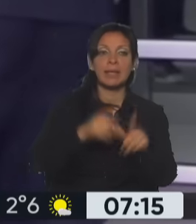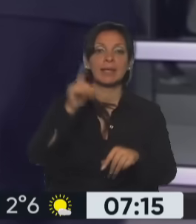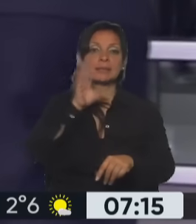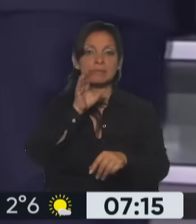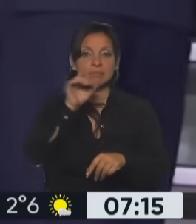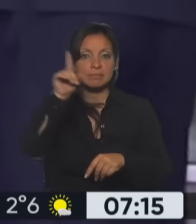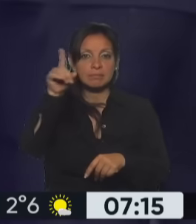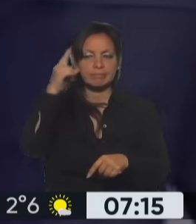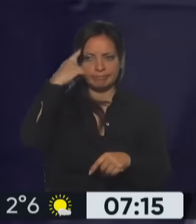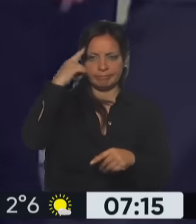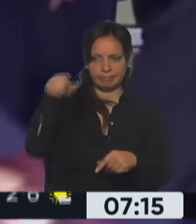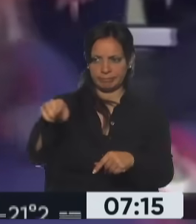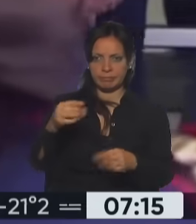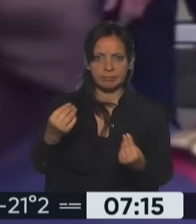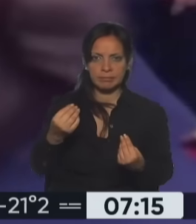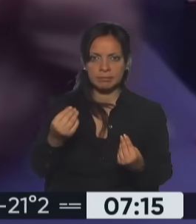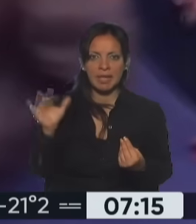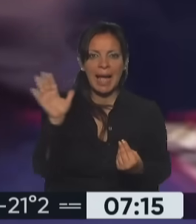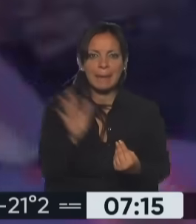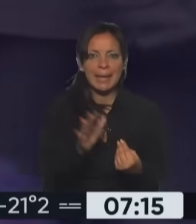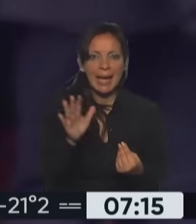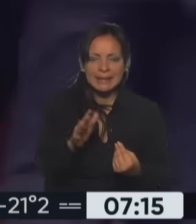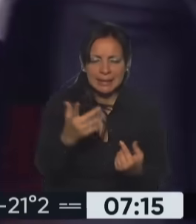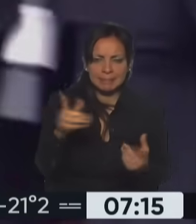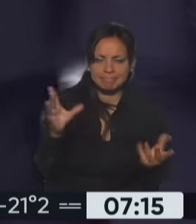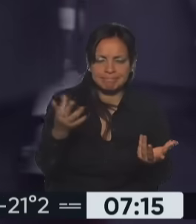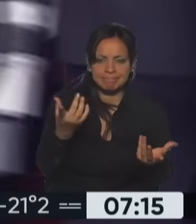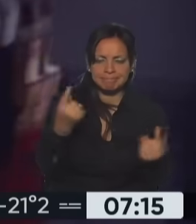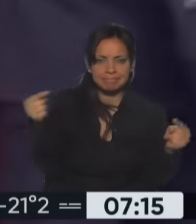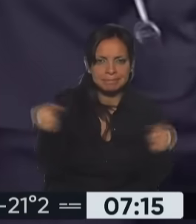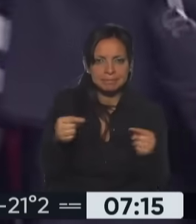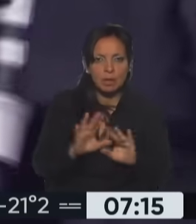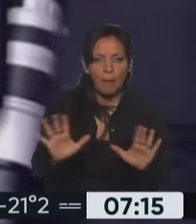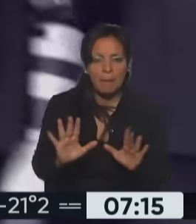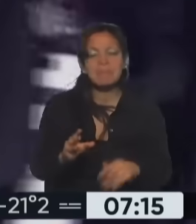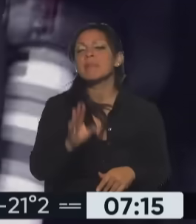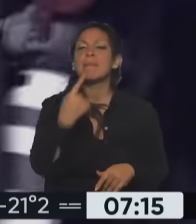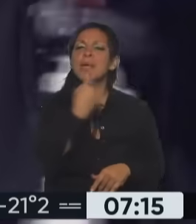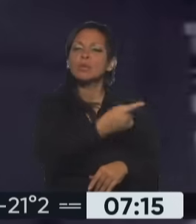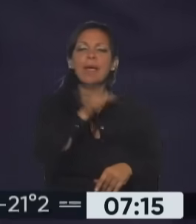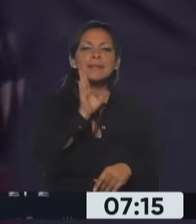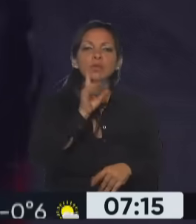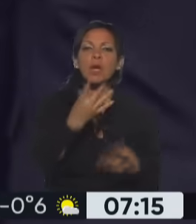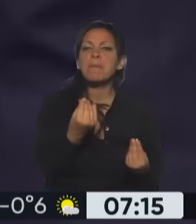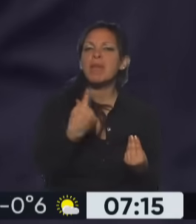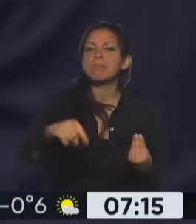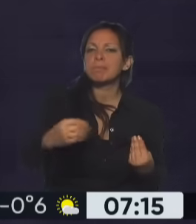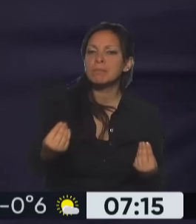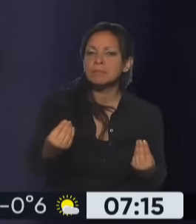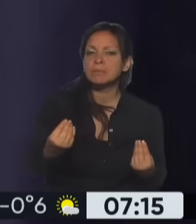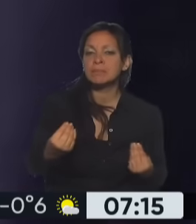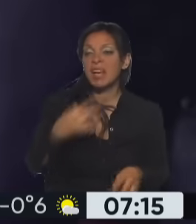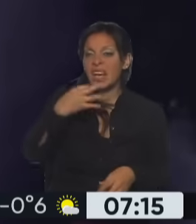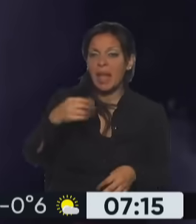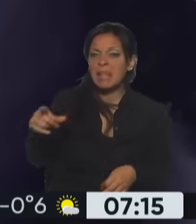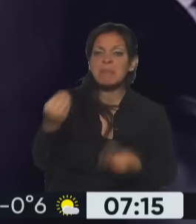consideran una amenaza latente no A qué le tiene miedo Estados Unidos Ale Bueno en realidad la discusión es cuál es la agenda